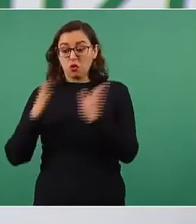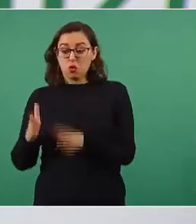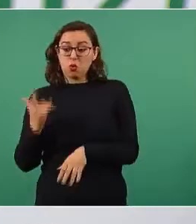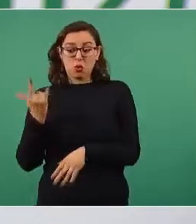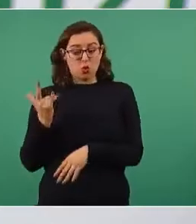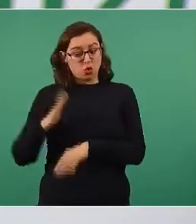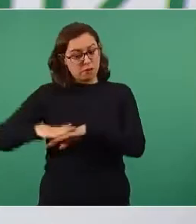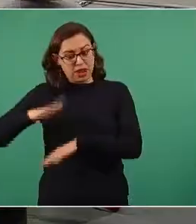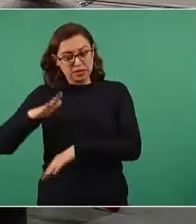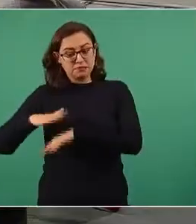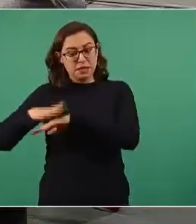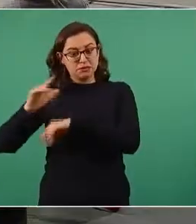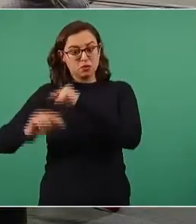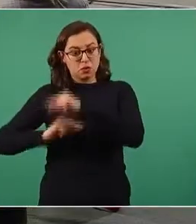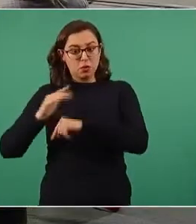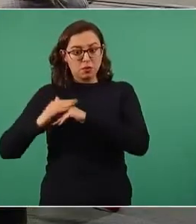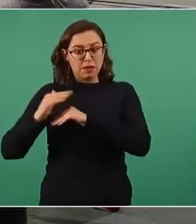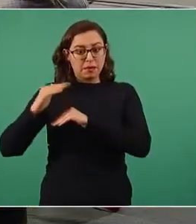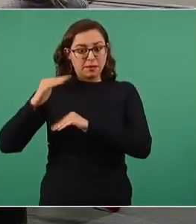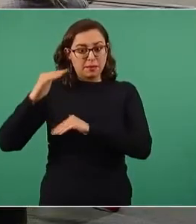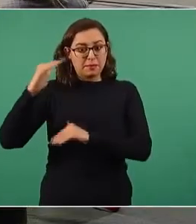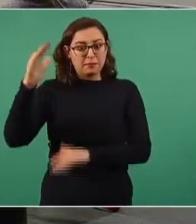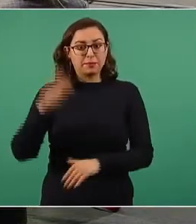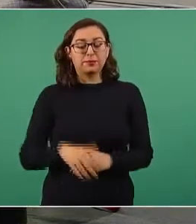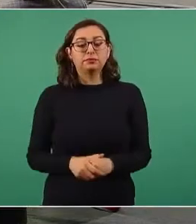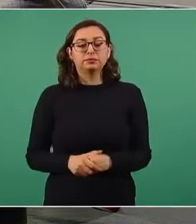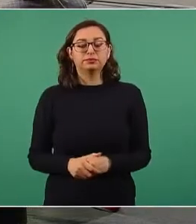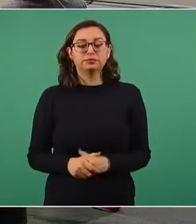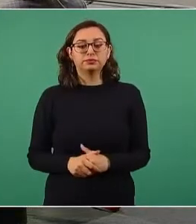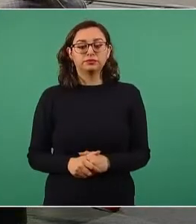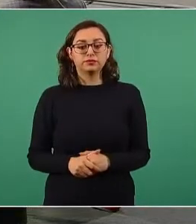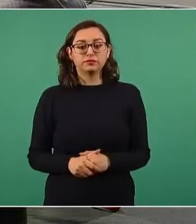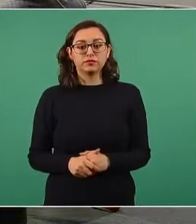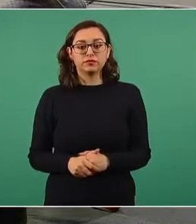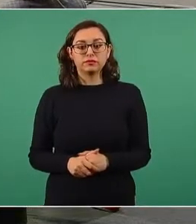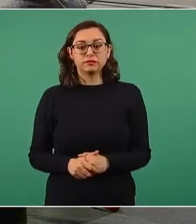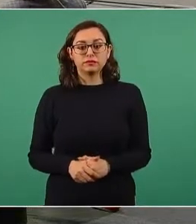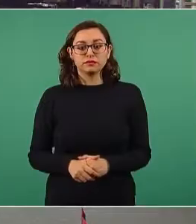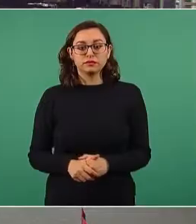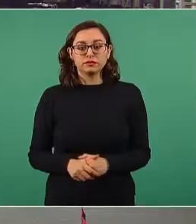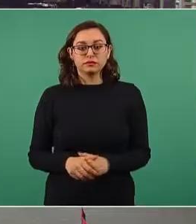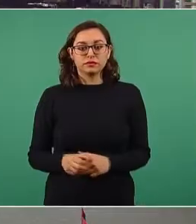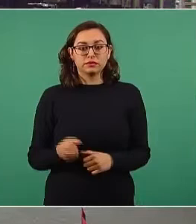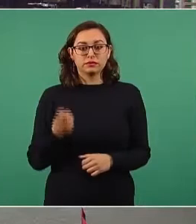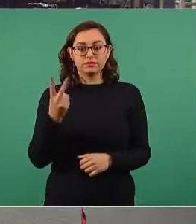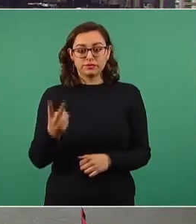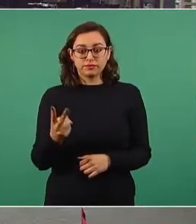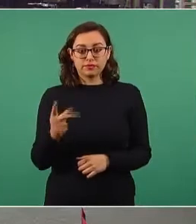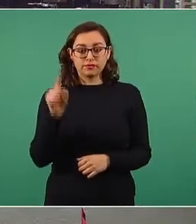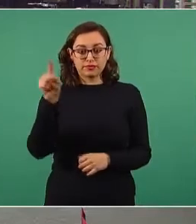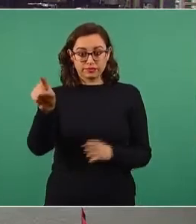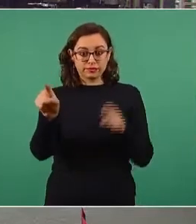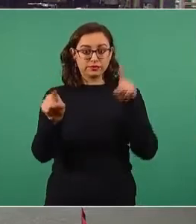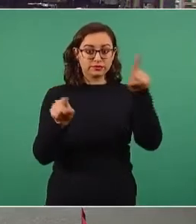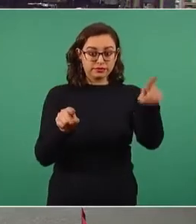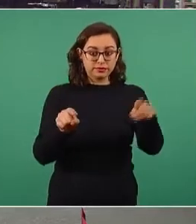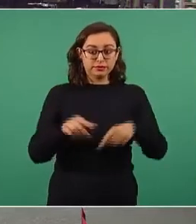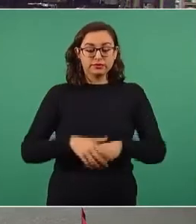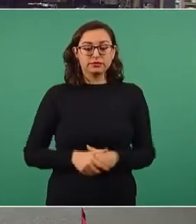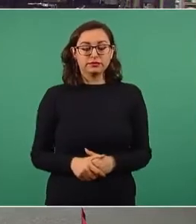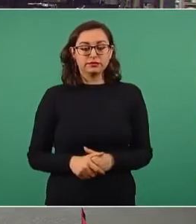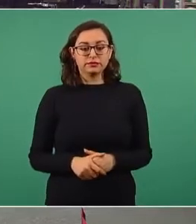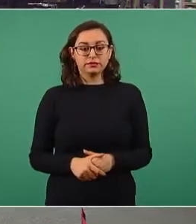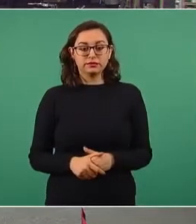un mes. ¿Sí? Bueno, teníamos 2 más, voy allá tú y acá